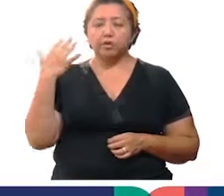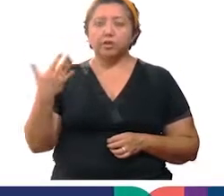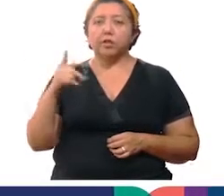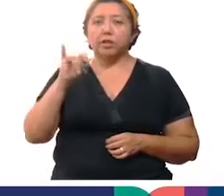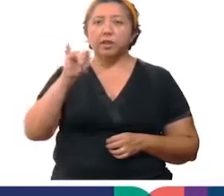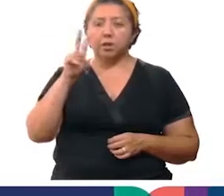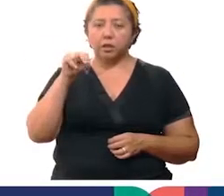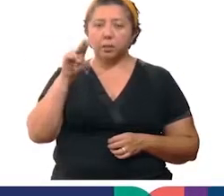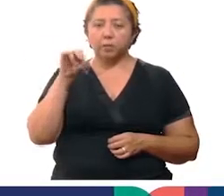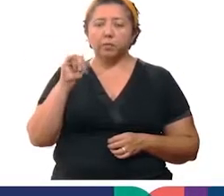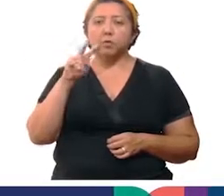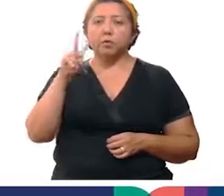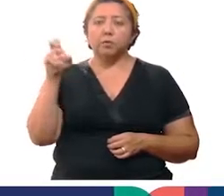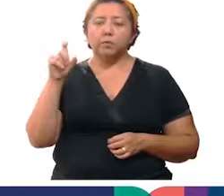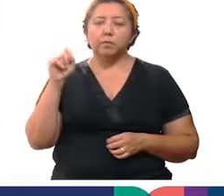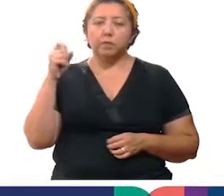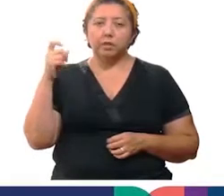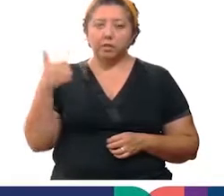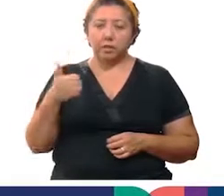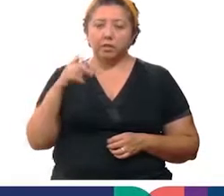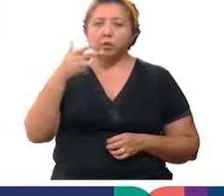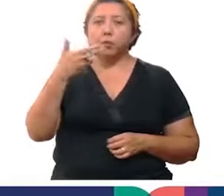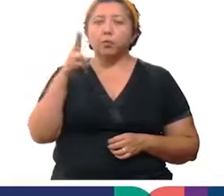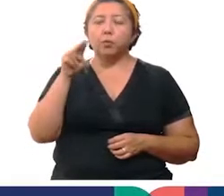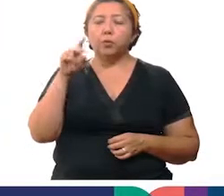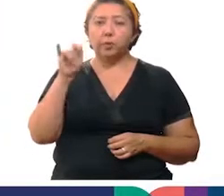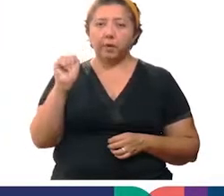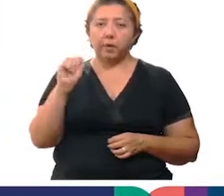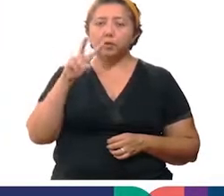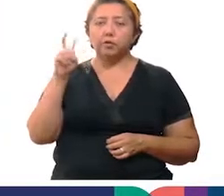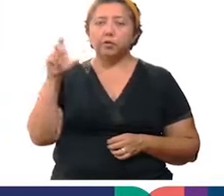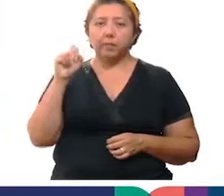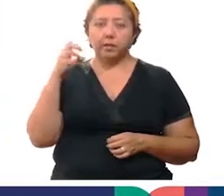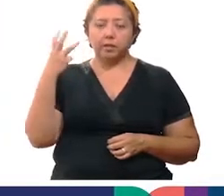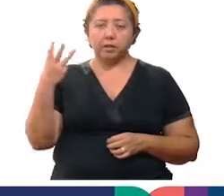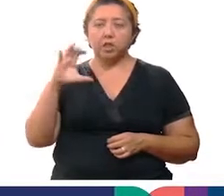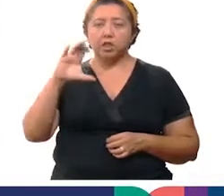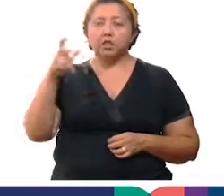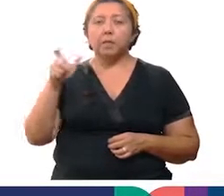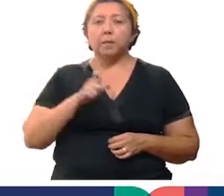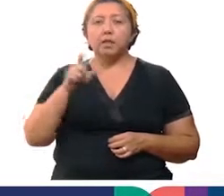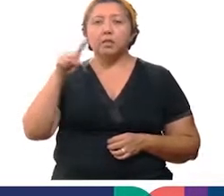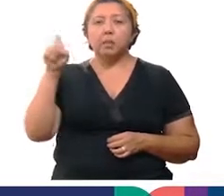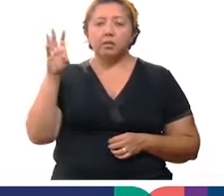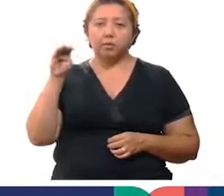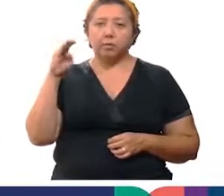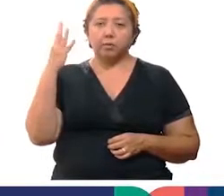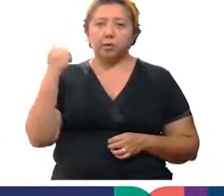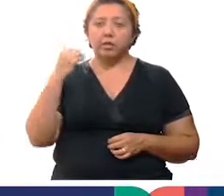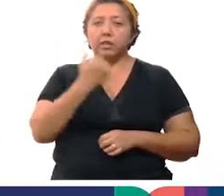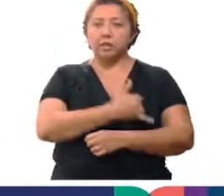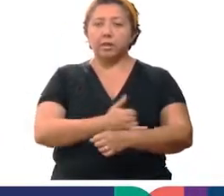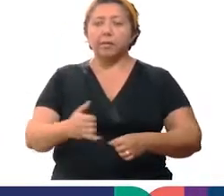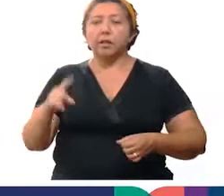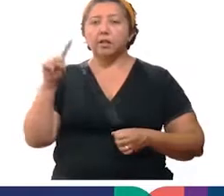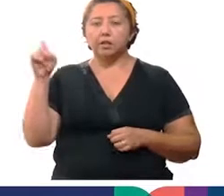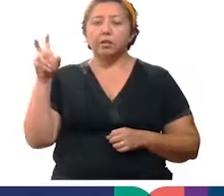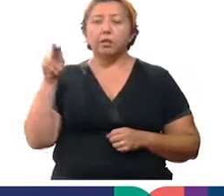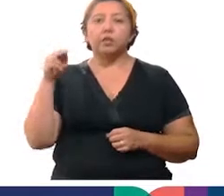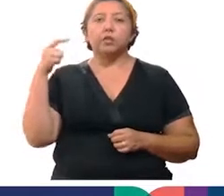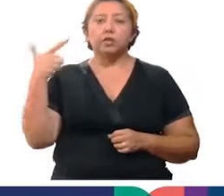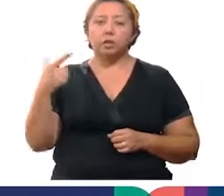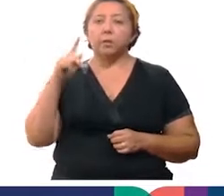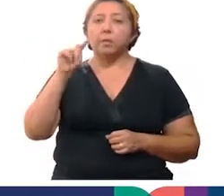Tinum 226, Junucmá 223, Chemash 199, Izamal